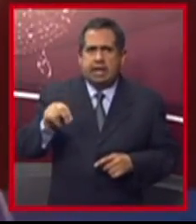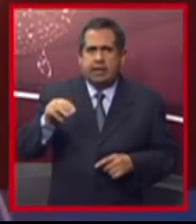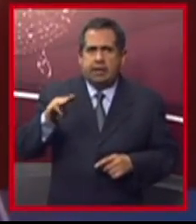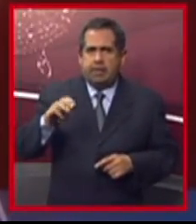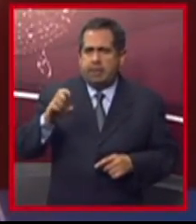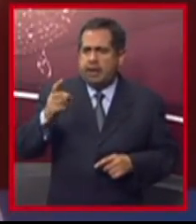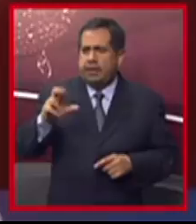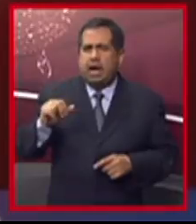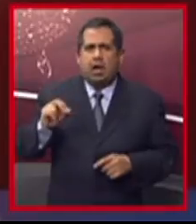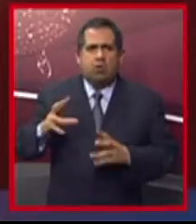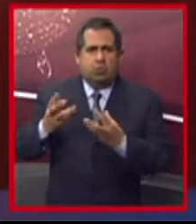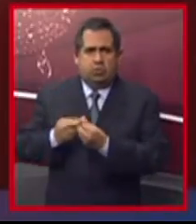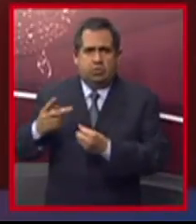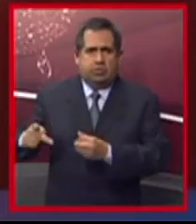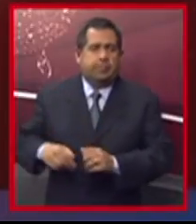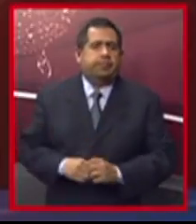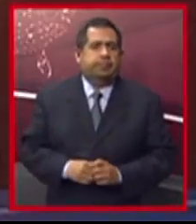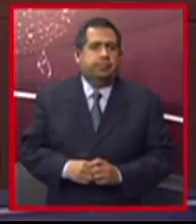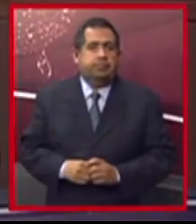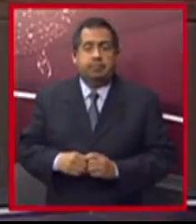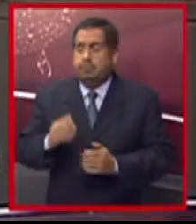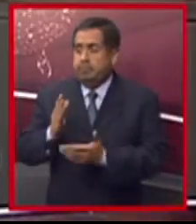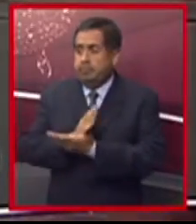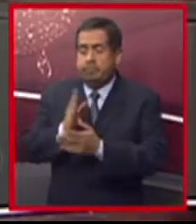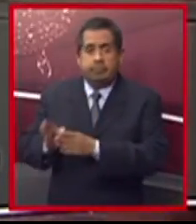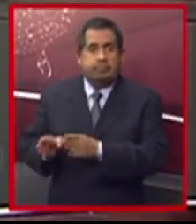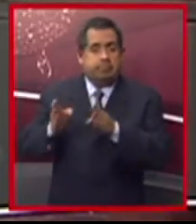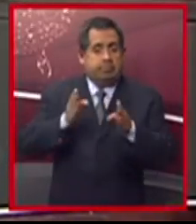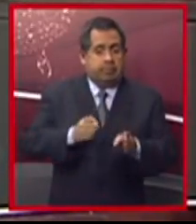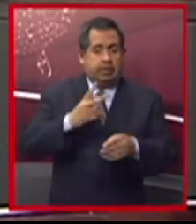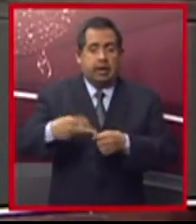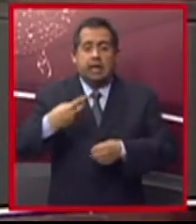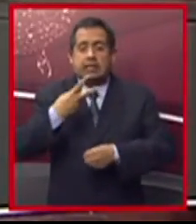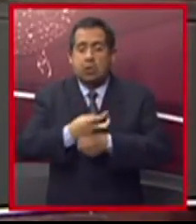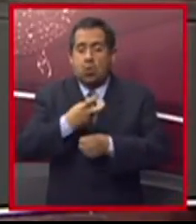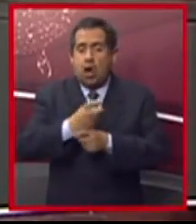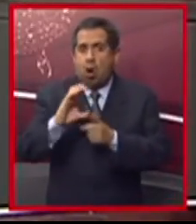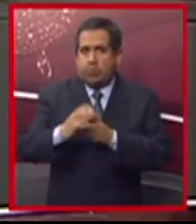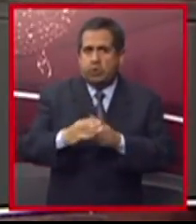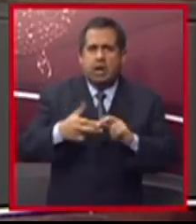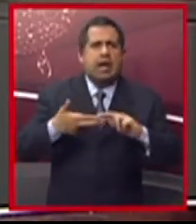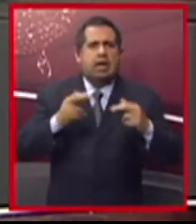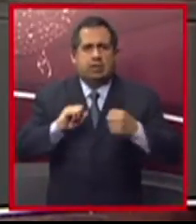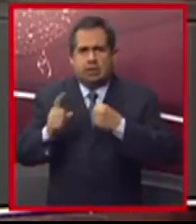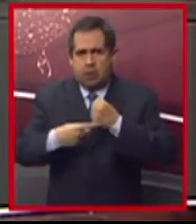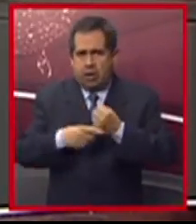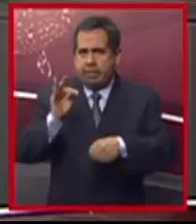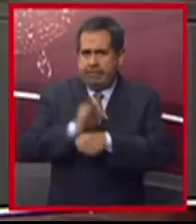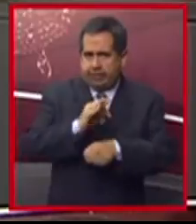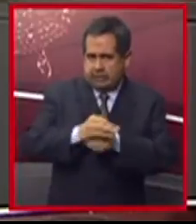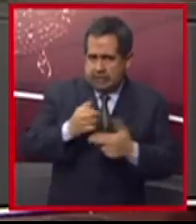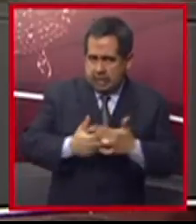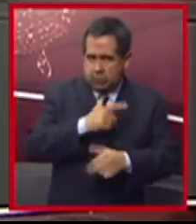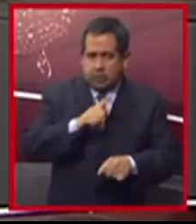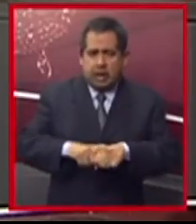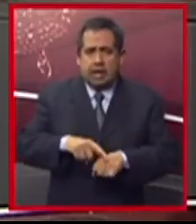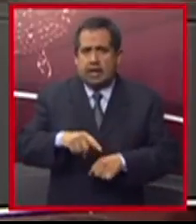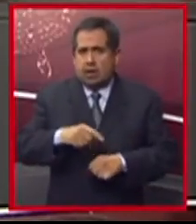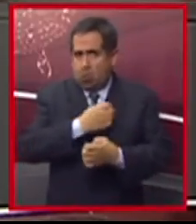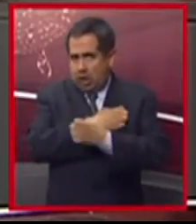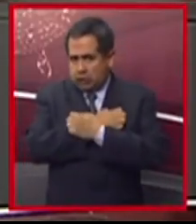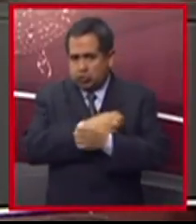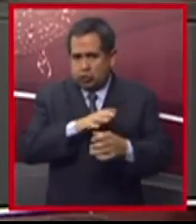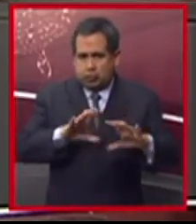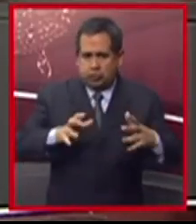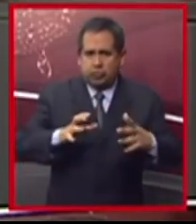Medrano. Por otra parte, la segunda comisión de Relaciones Exteriores, Defensa Nacional y Educación Pública